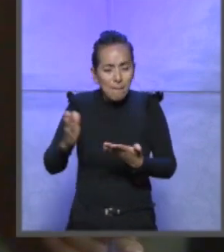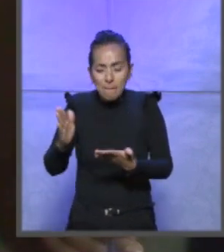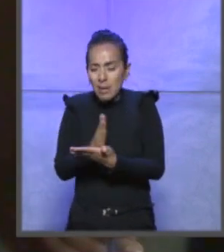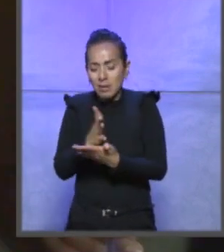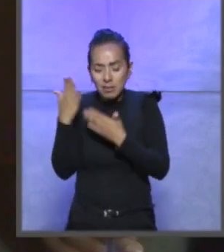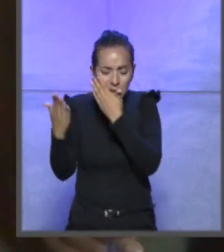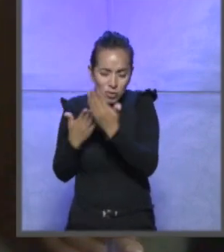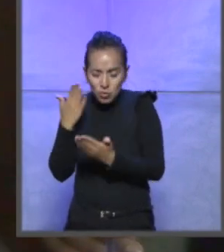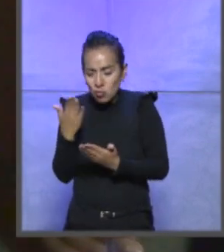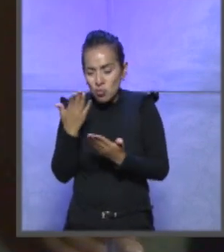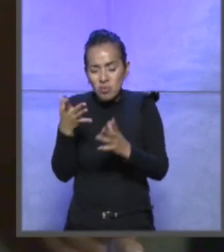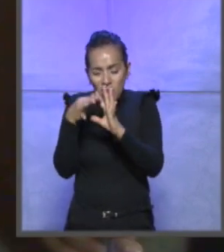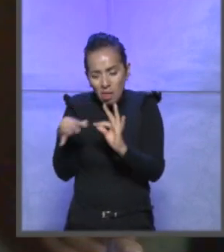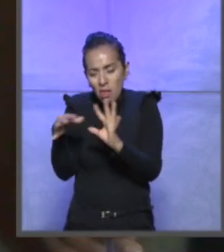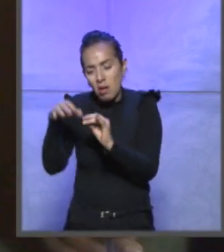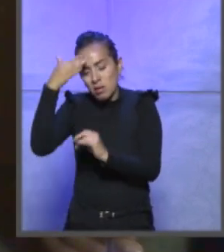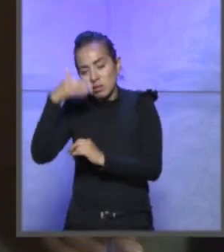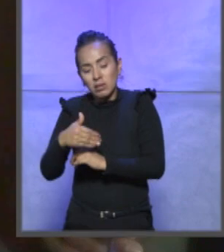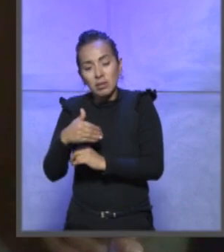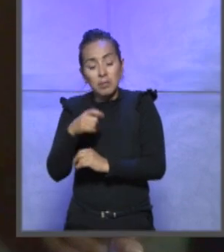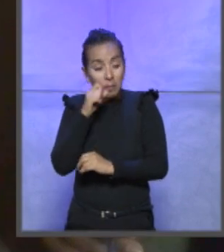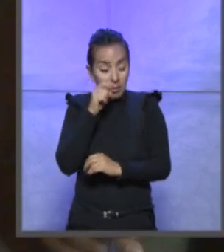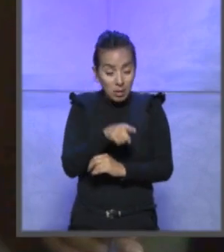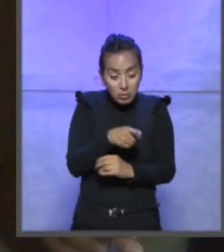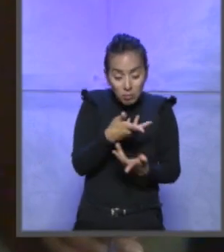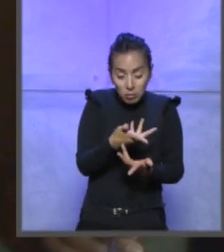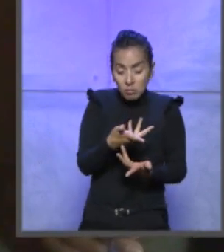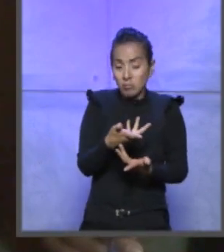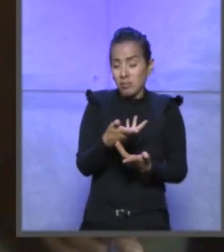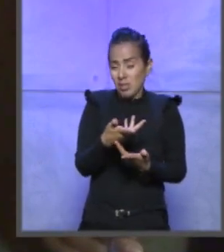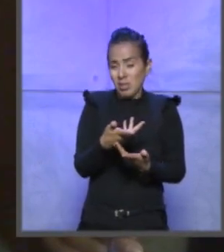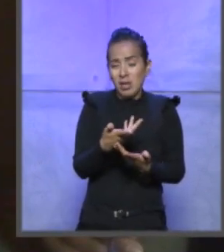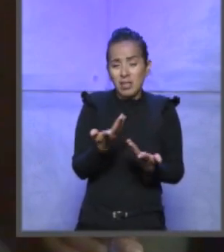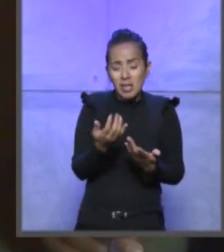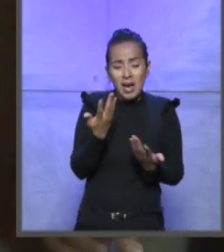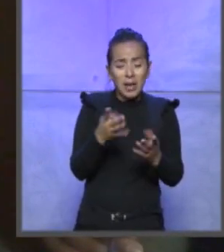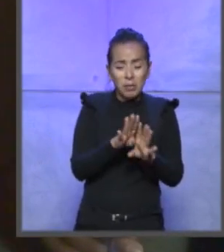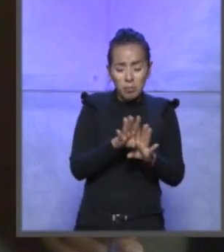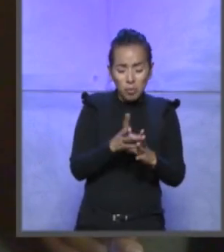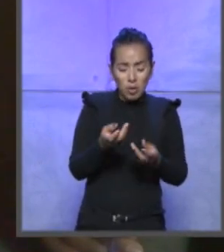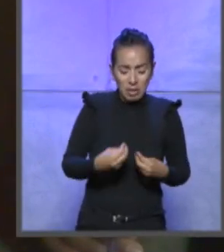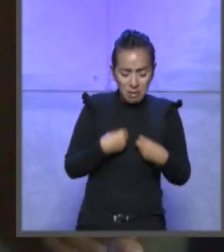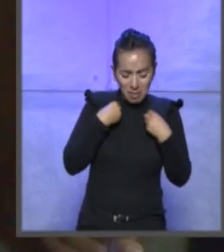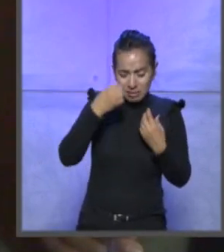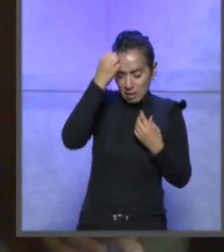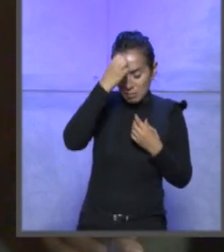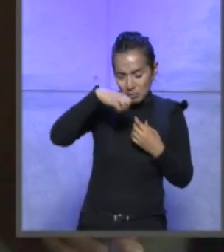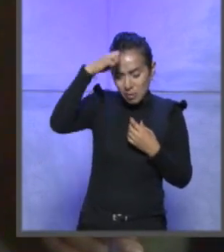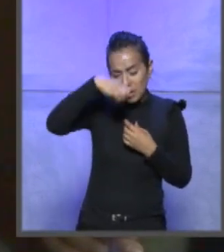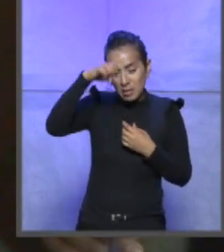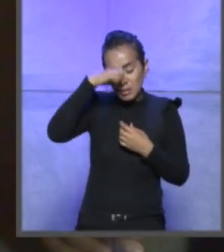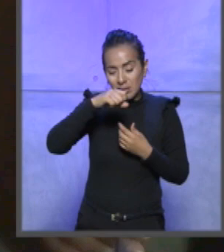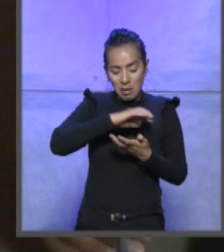o de la pura teoría. Hablamos de la propia vivencia que tenemos día con día, y la discriminación que hay hacia